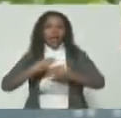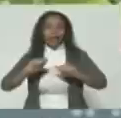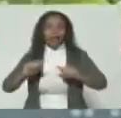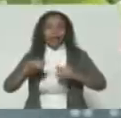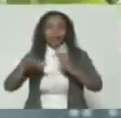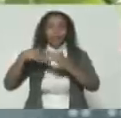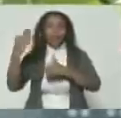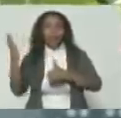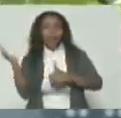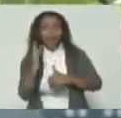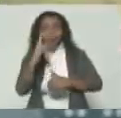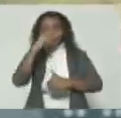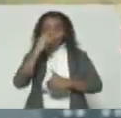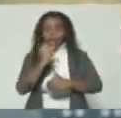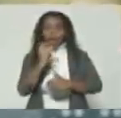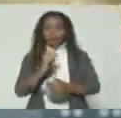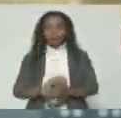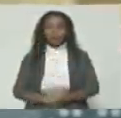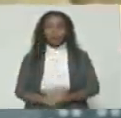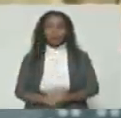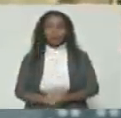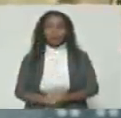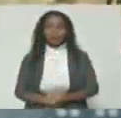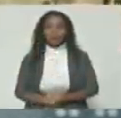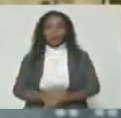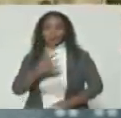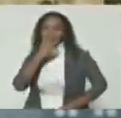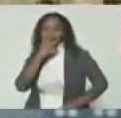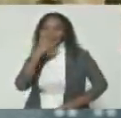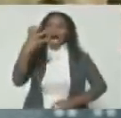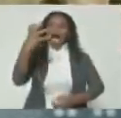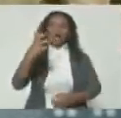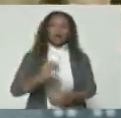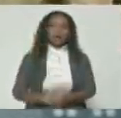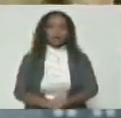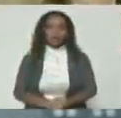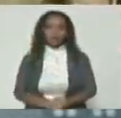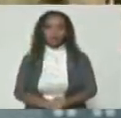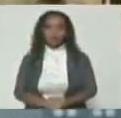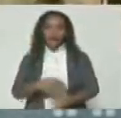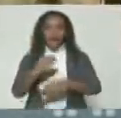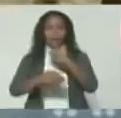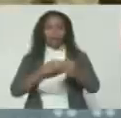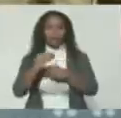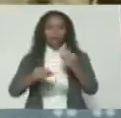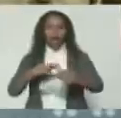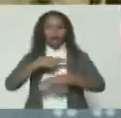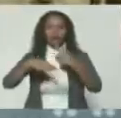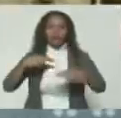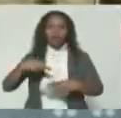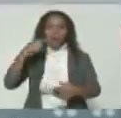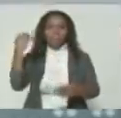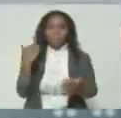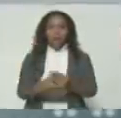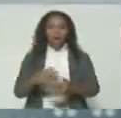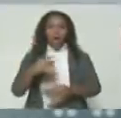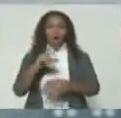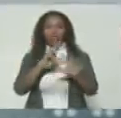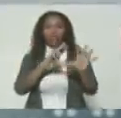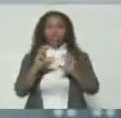Zamora y lanzó su grito en la revolución de 1846